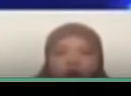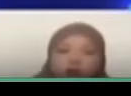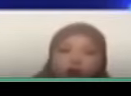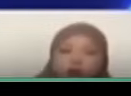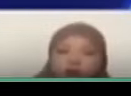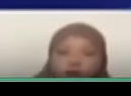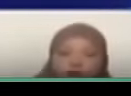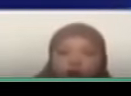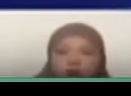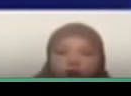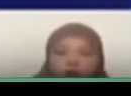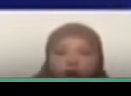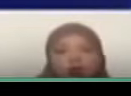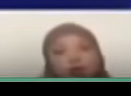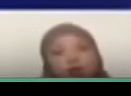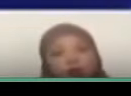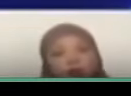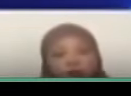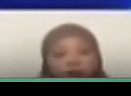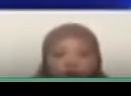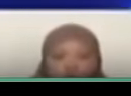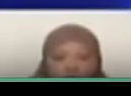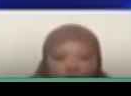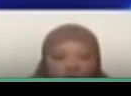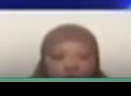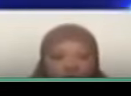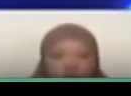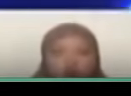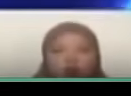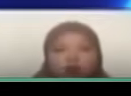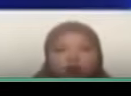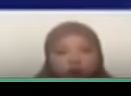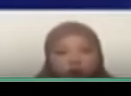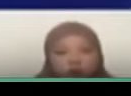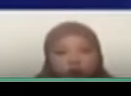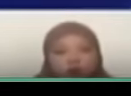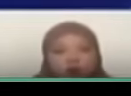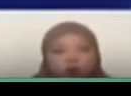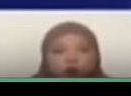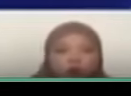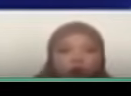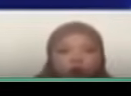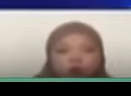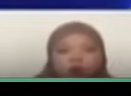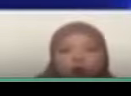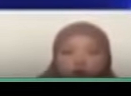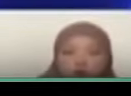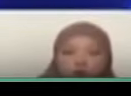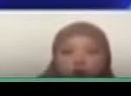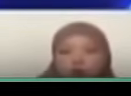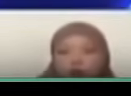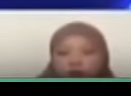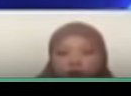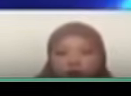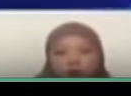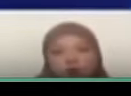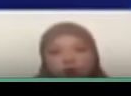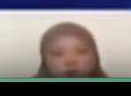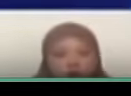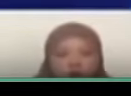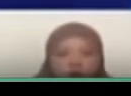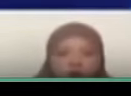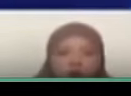servía más afuera que adentro. Porque la persecución que le tenían al nivel de llevarlo a firmar